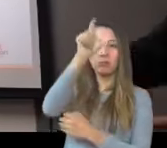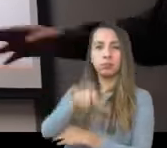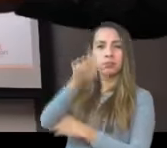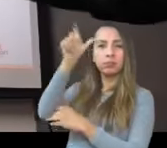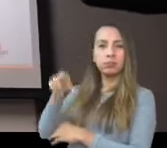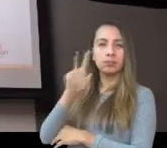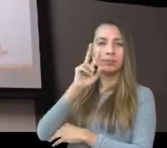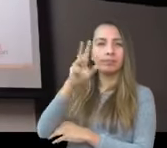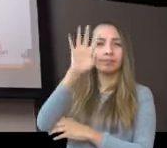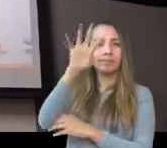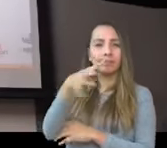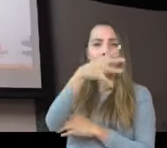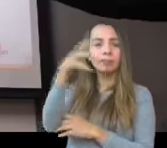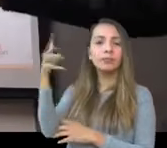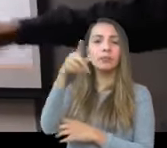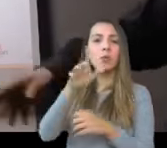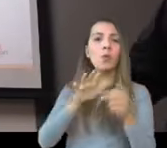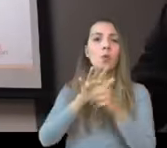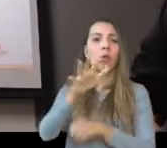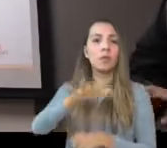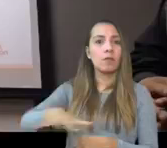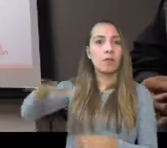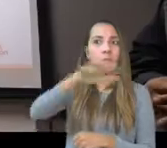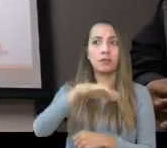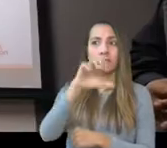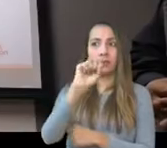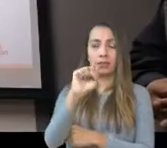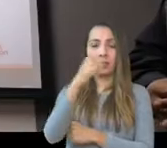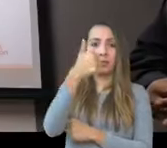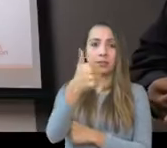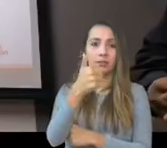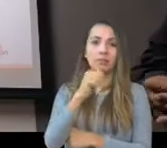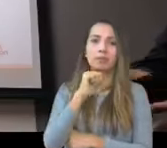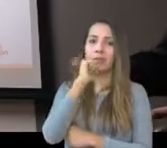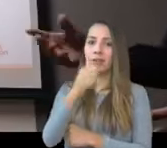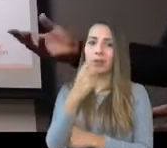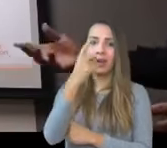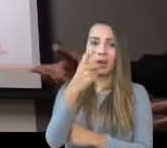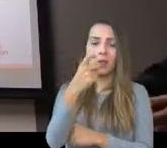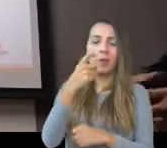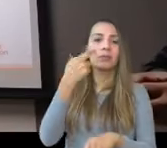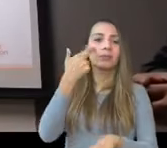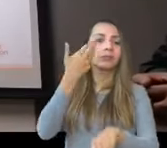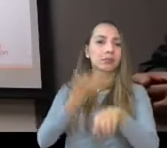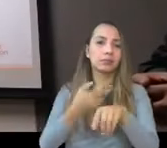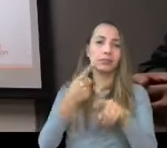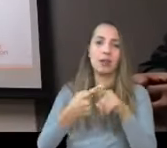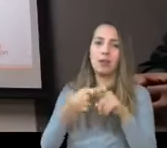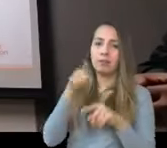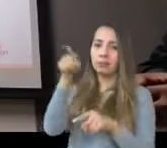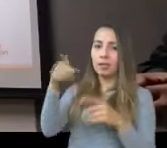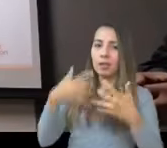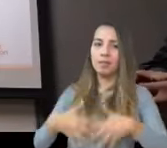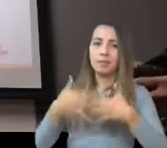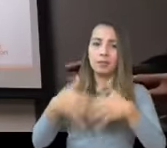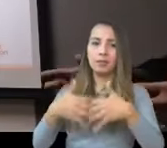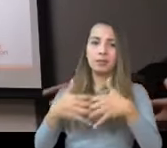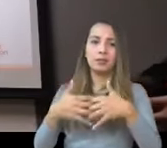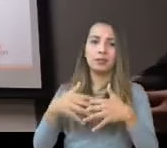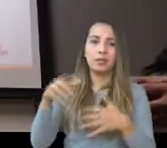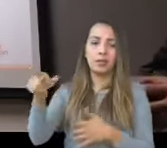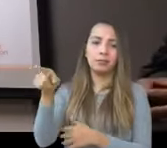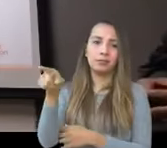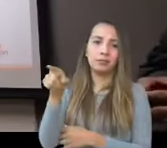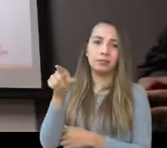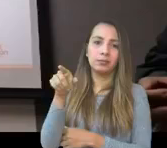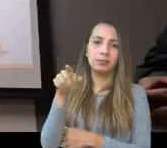afectadas, el área de influencia de la desaladora, que ustedes lo pueden observar, y la realidad